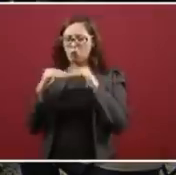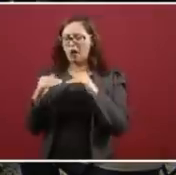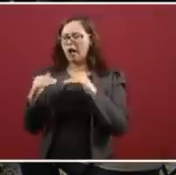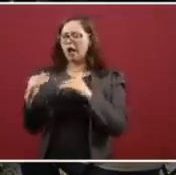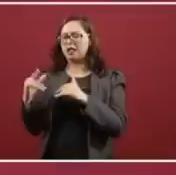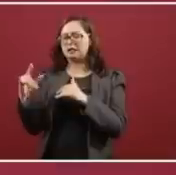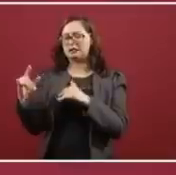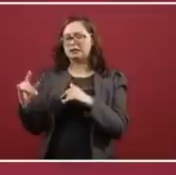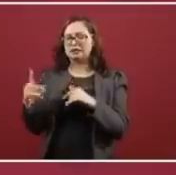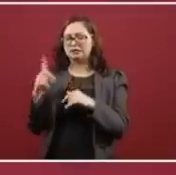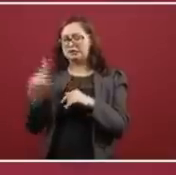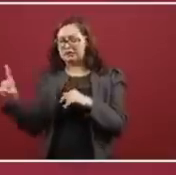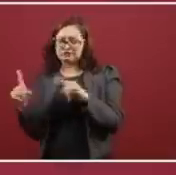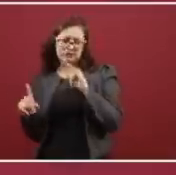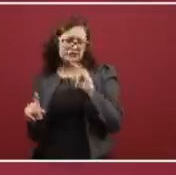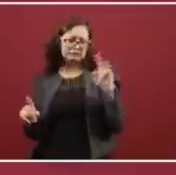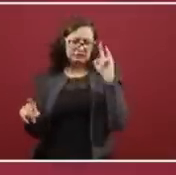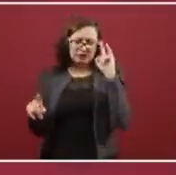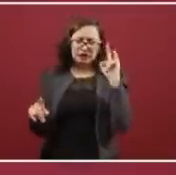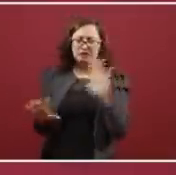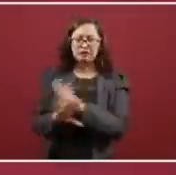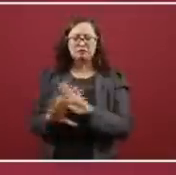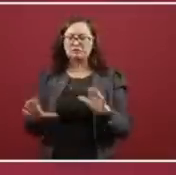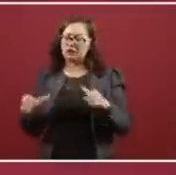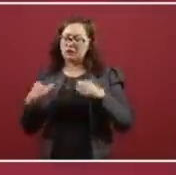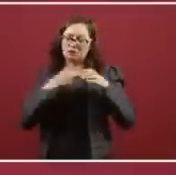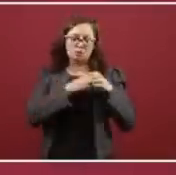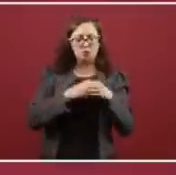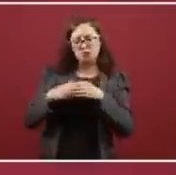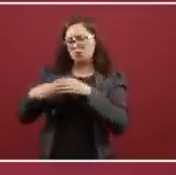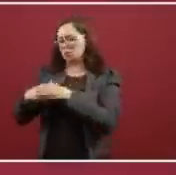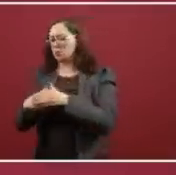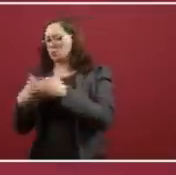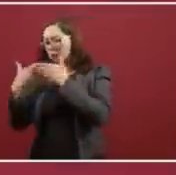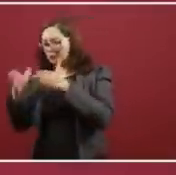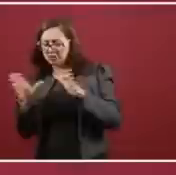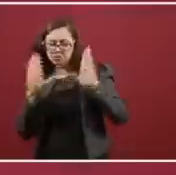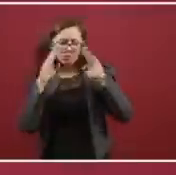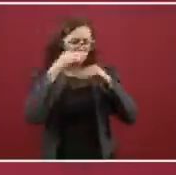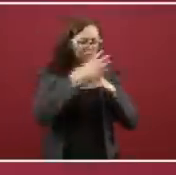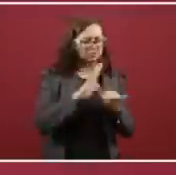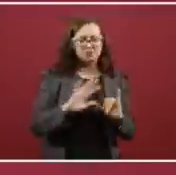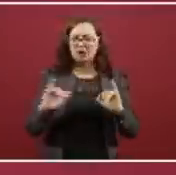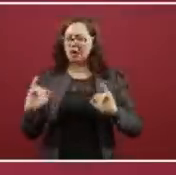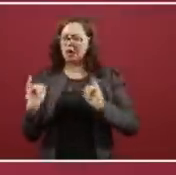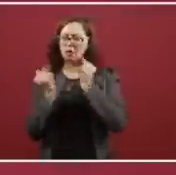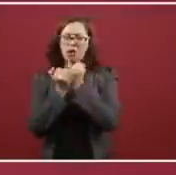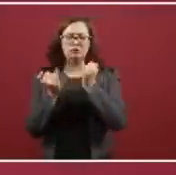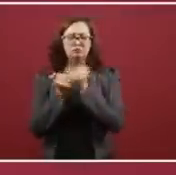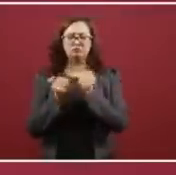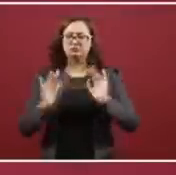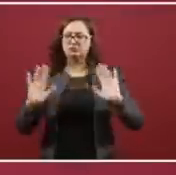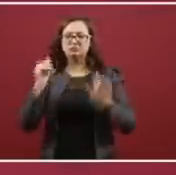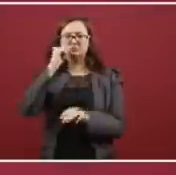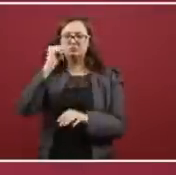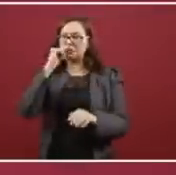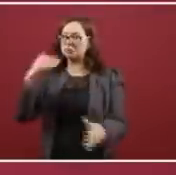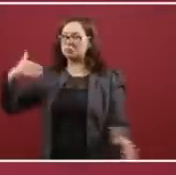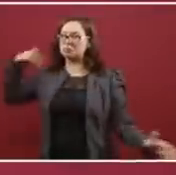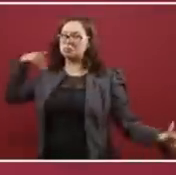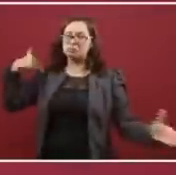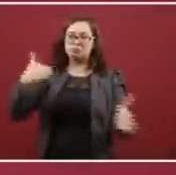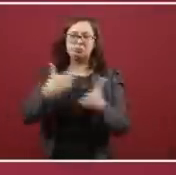porque sostengo que son las dos grandes corrientes que han existido